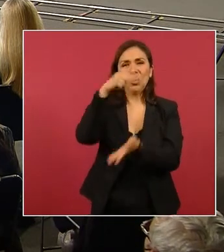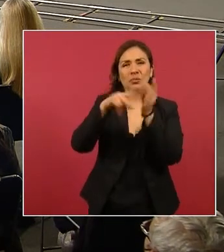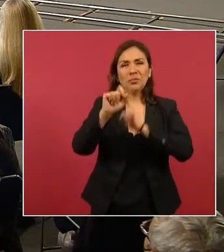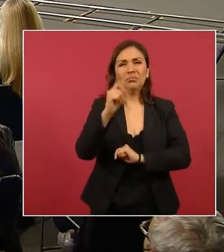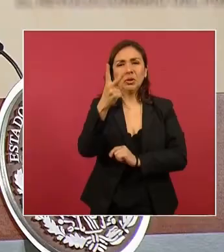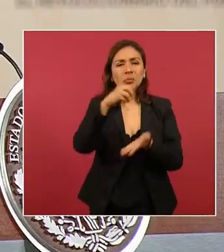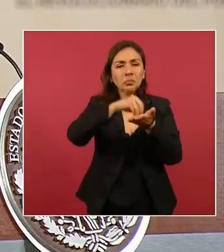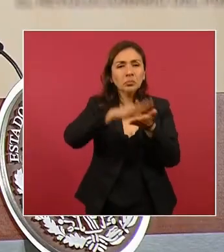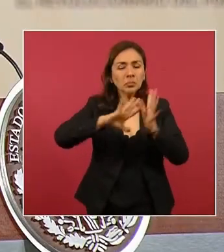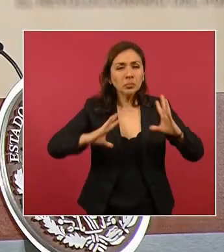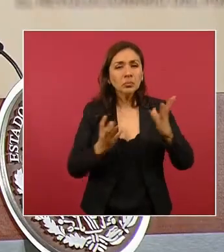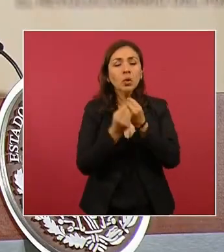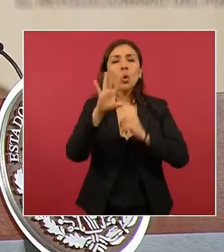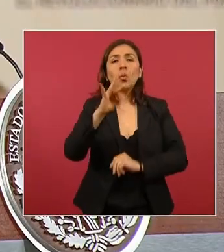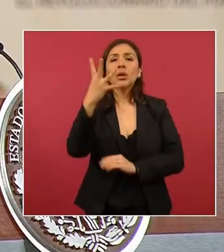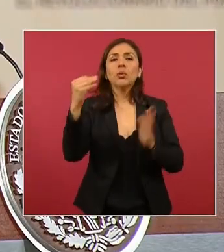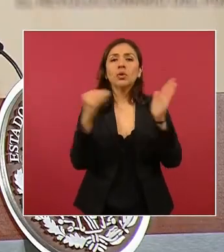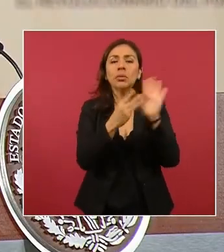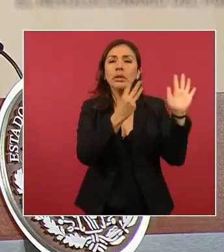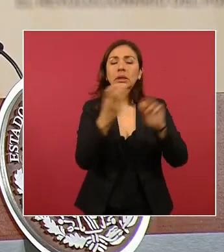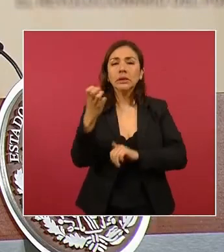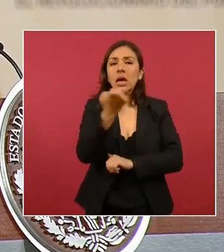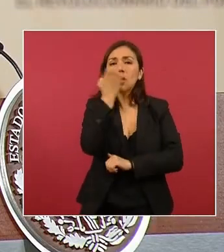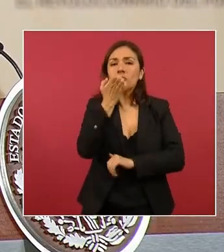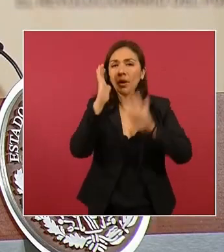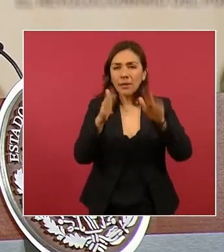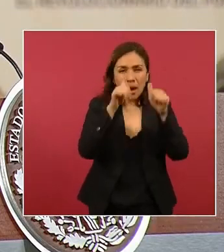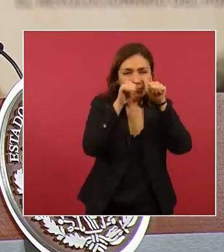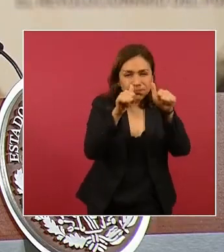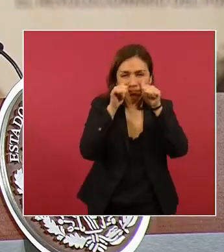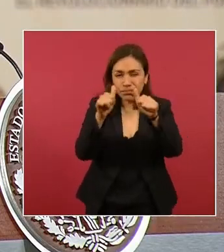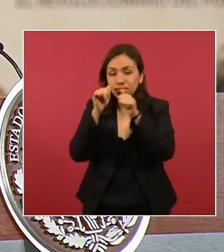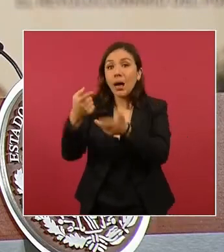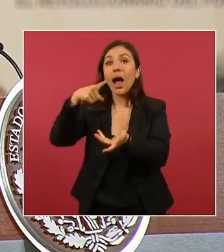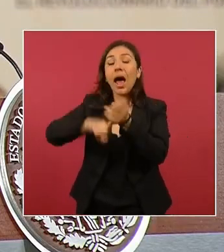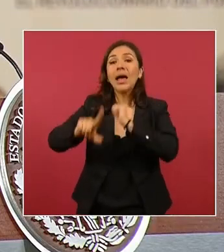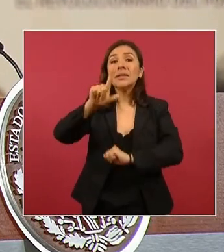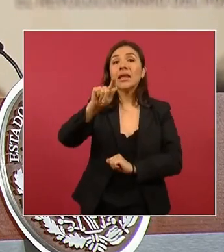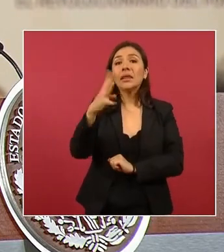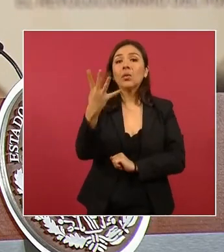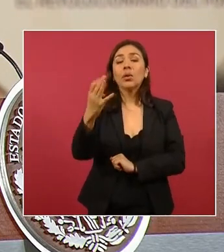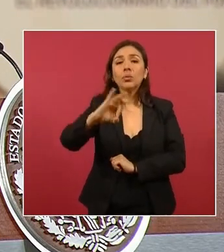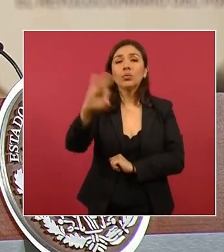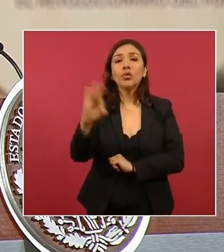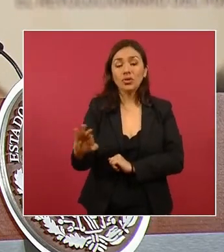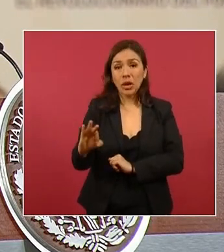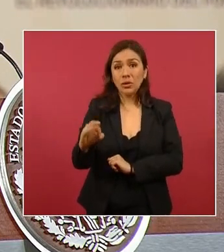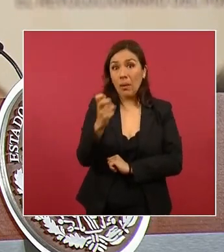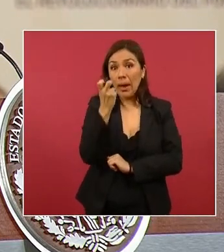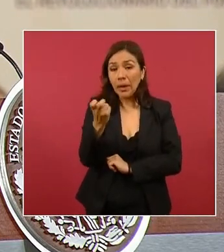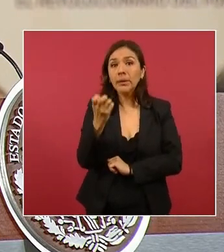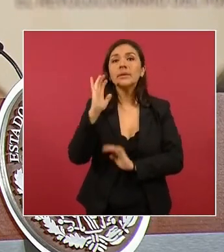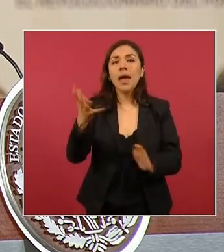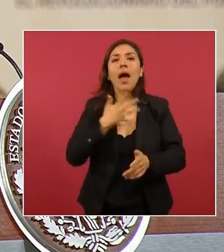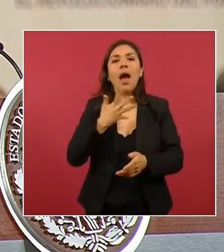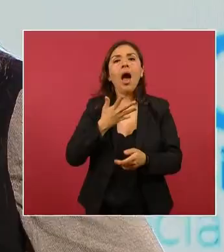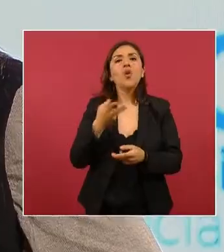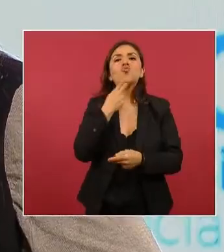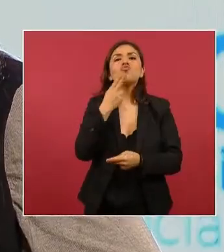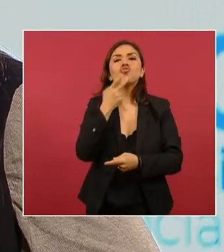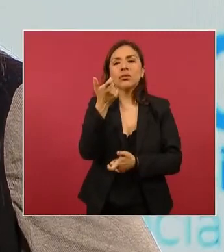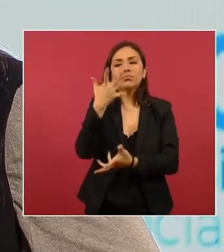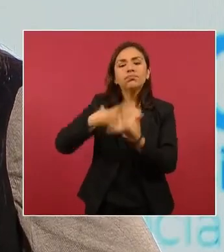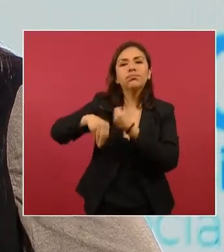un registro de 44.300 escuelas atendidas, de las cuales el 74% de ellas ya han dispuesto de sus recursos